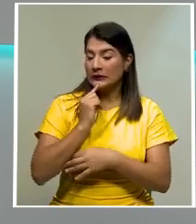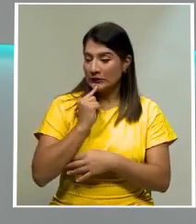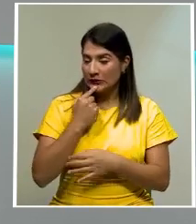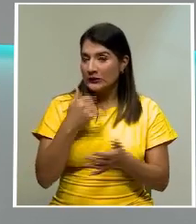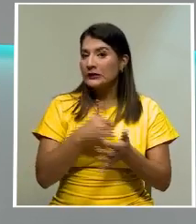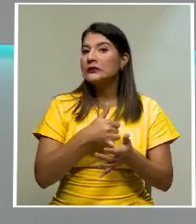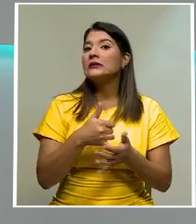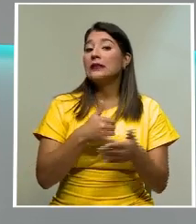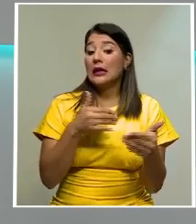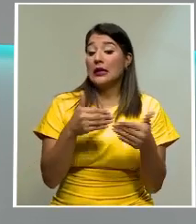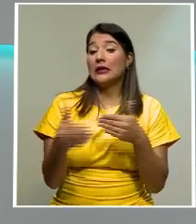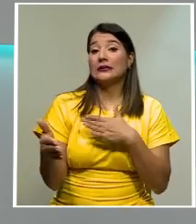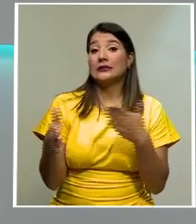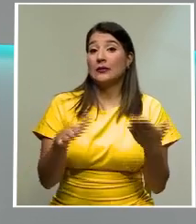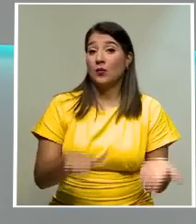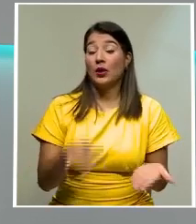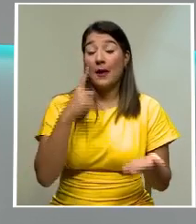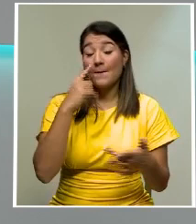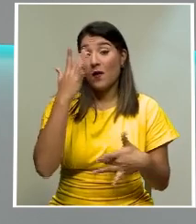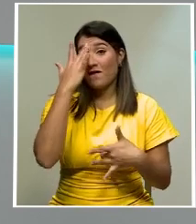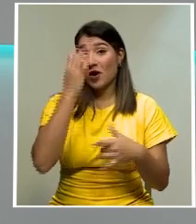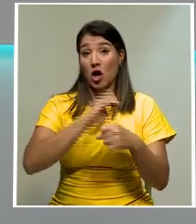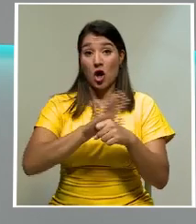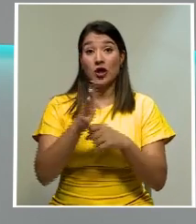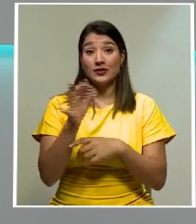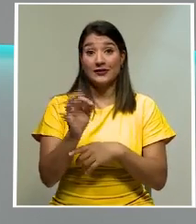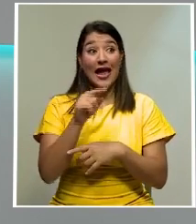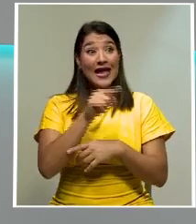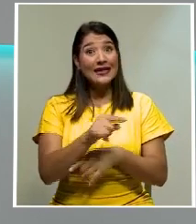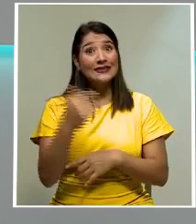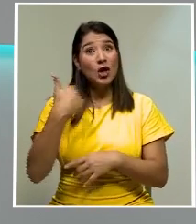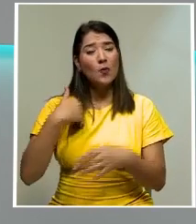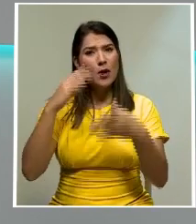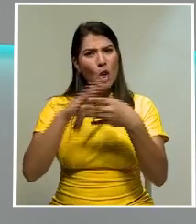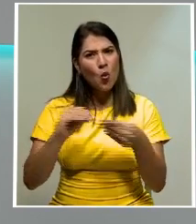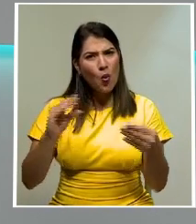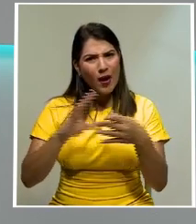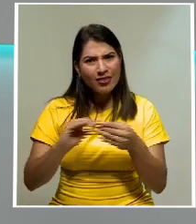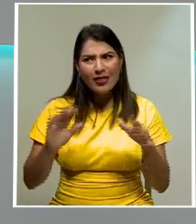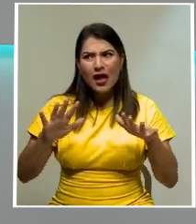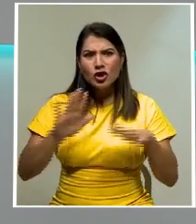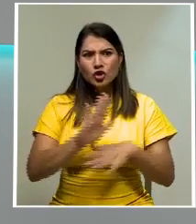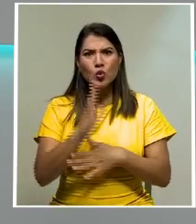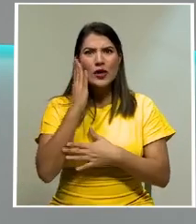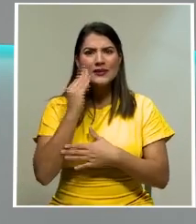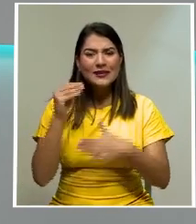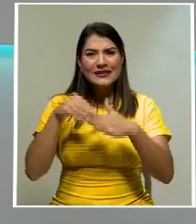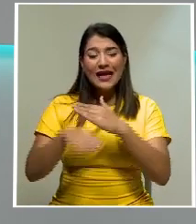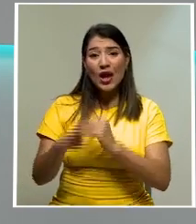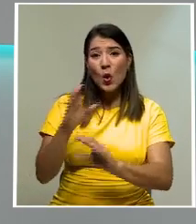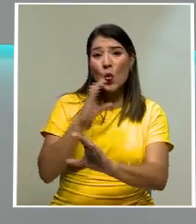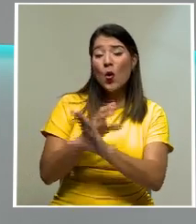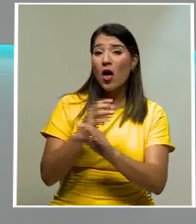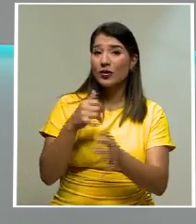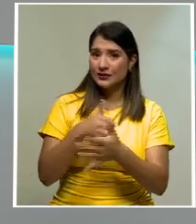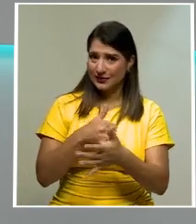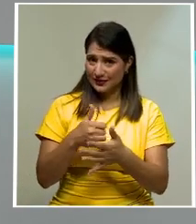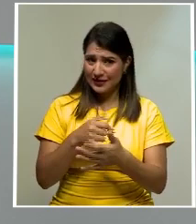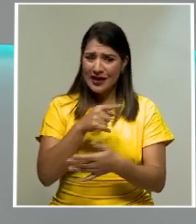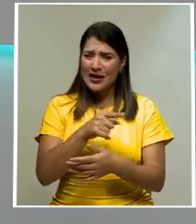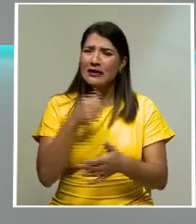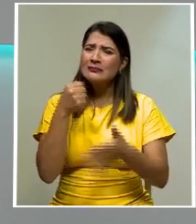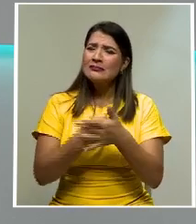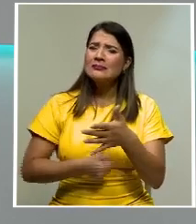las complicaciones a raíz del COVID. Este paciente relata cómo es estar en una unidad de cuidados intensivos y lo mucho que tuvo que